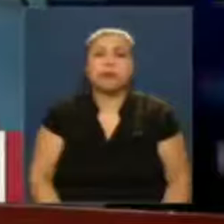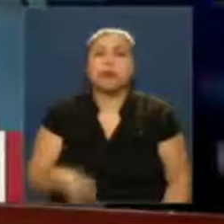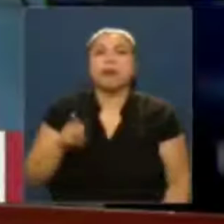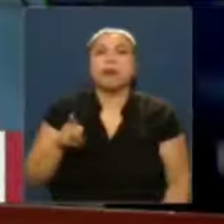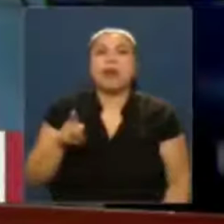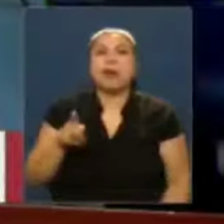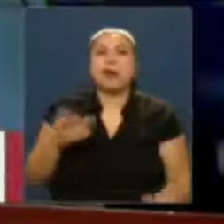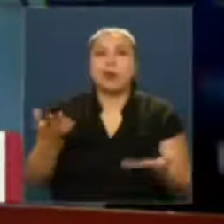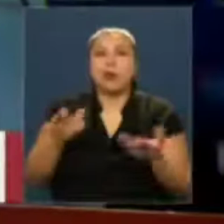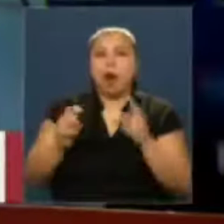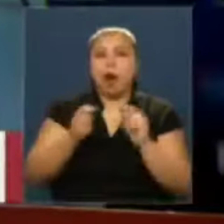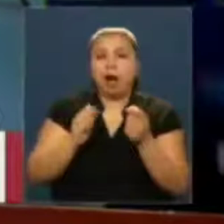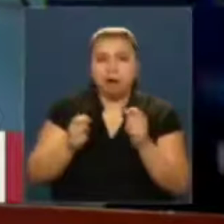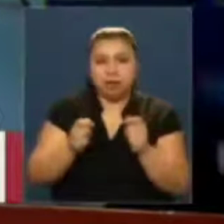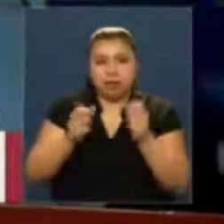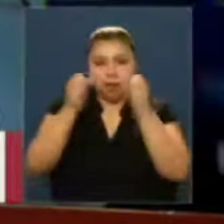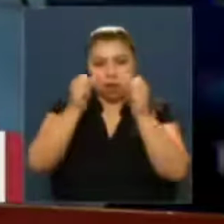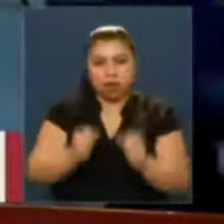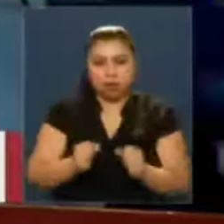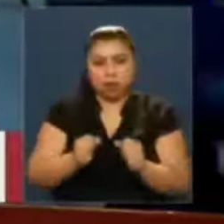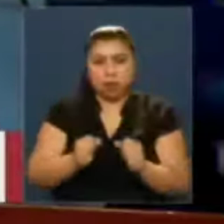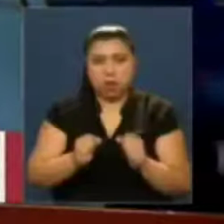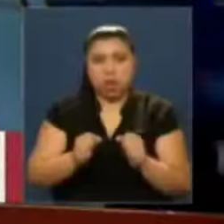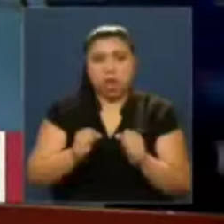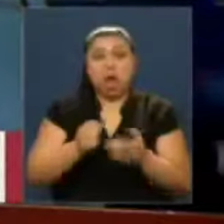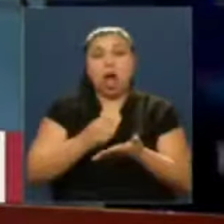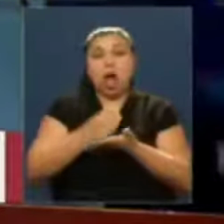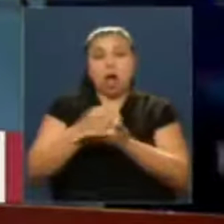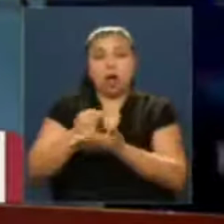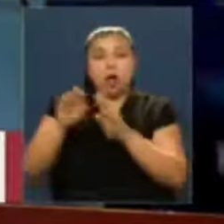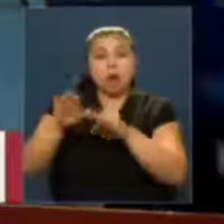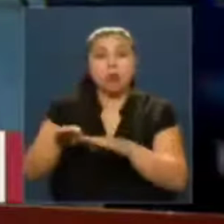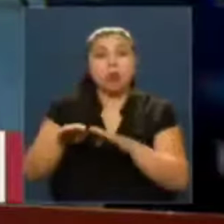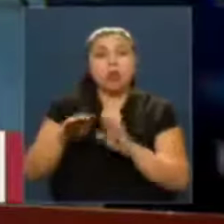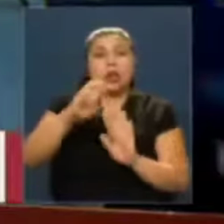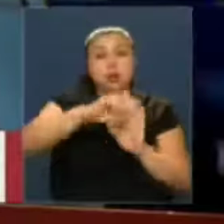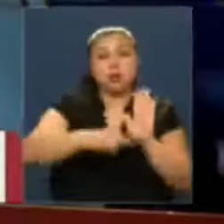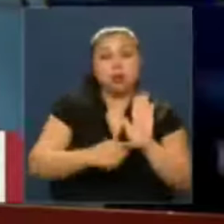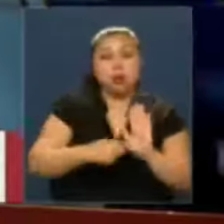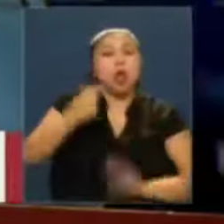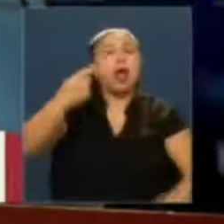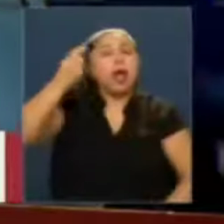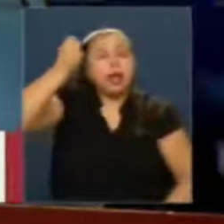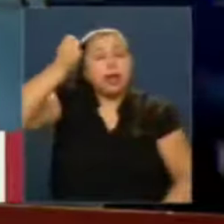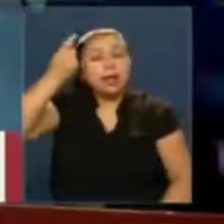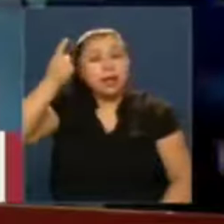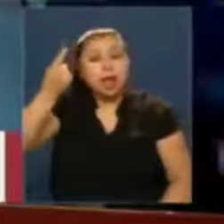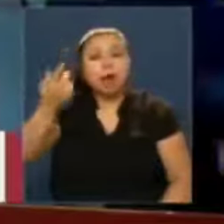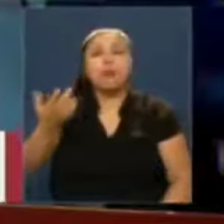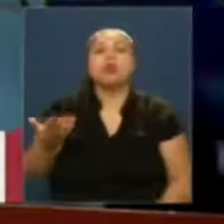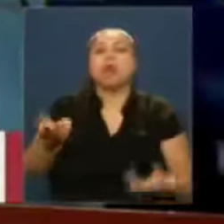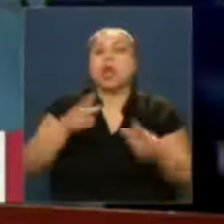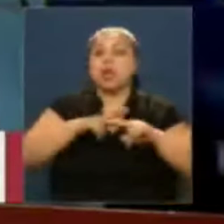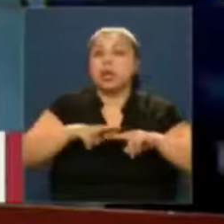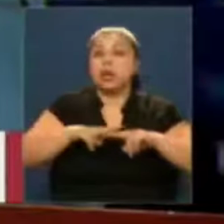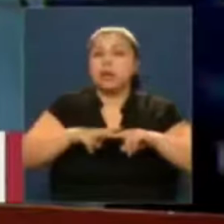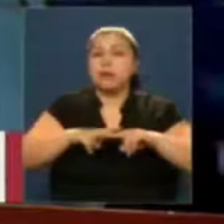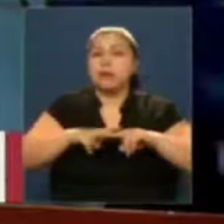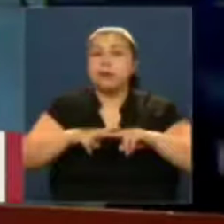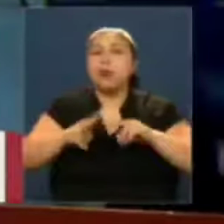aptitud y la posibilidad de patrocinar un proyecto como este, porque entendíamos naturalmente que generaba